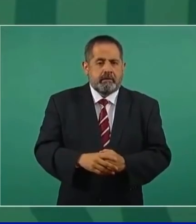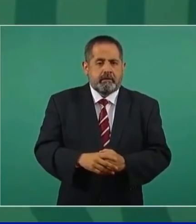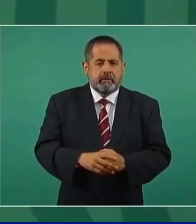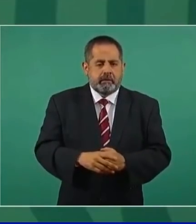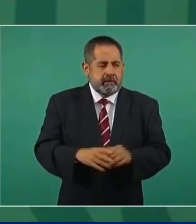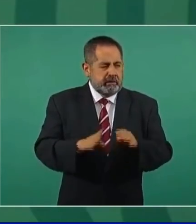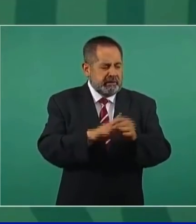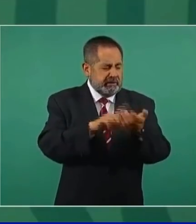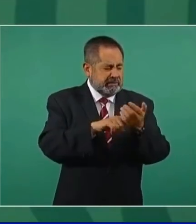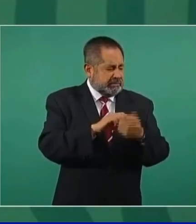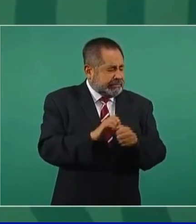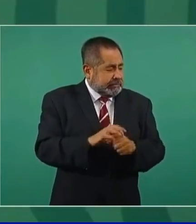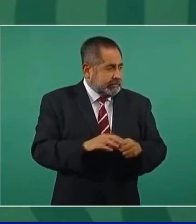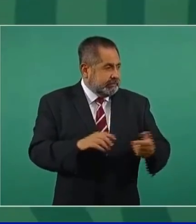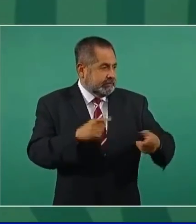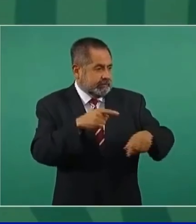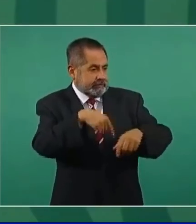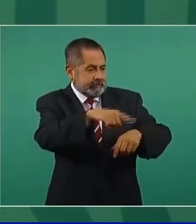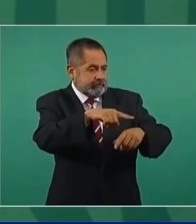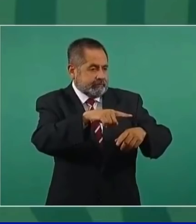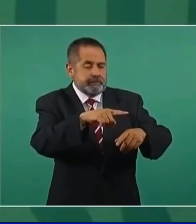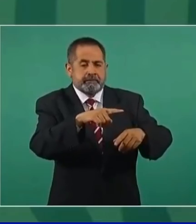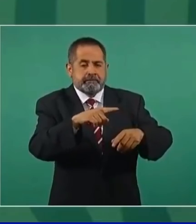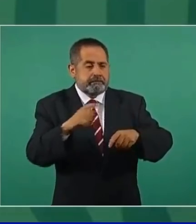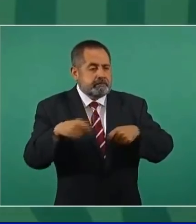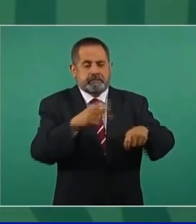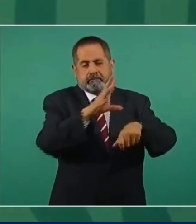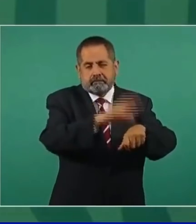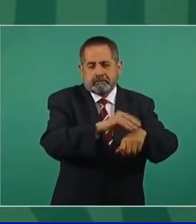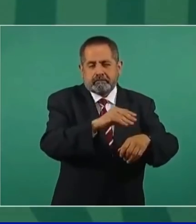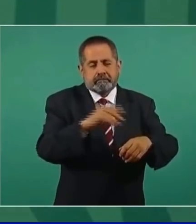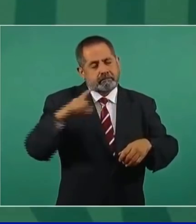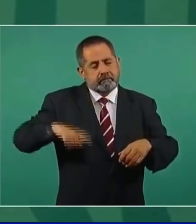¿Consiguieron los permisos? Bueno, primero